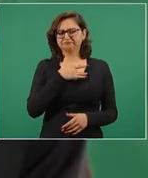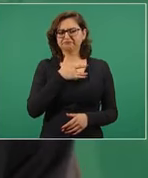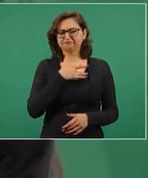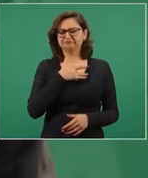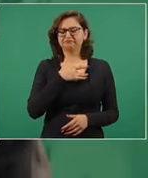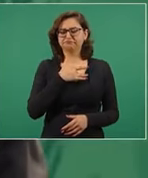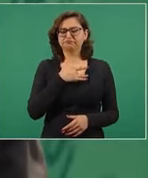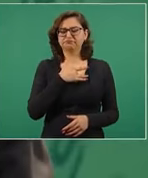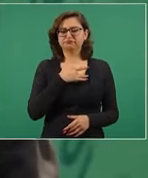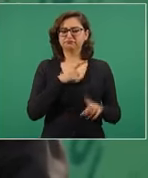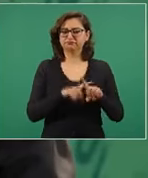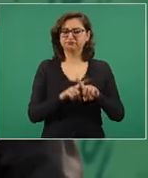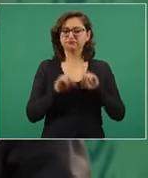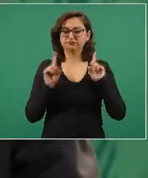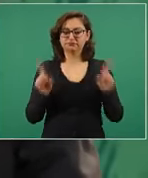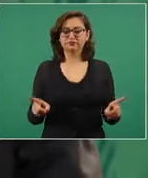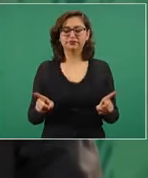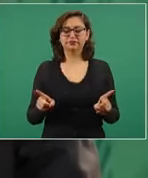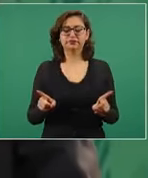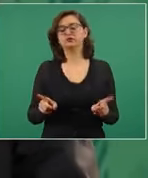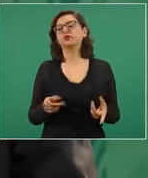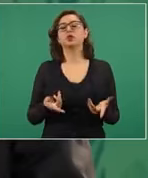a las aduanas